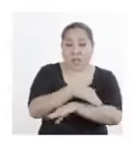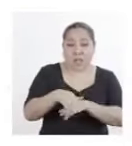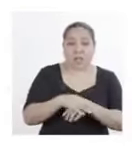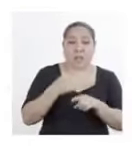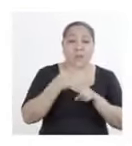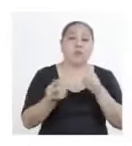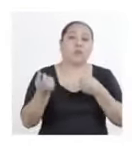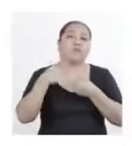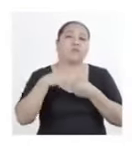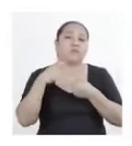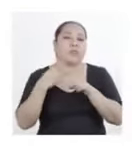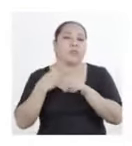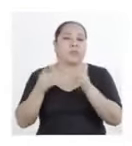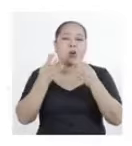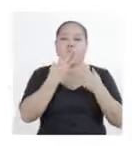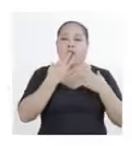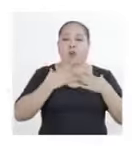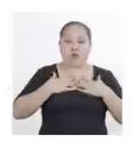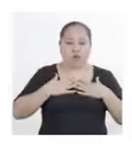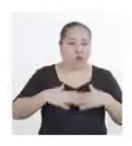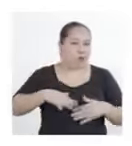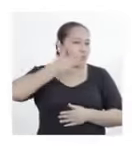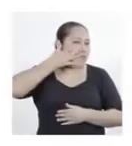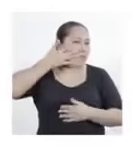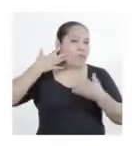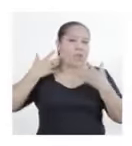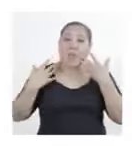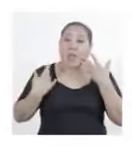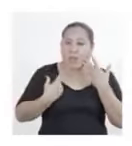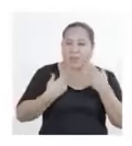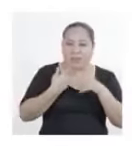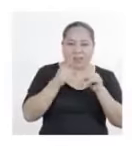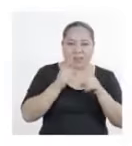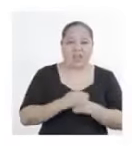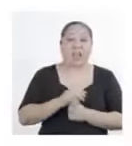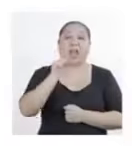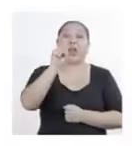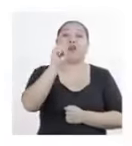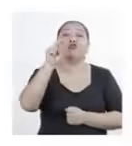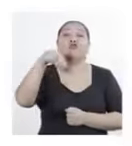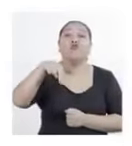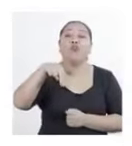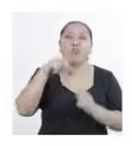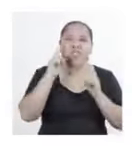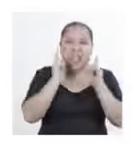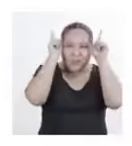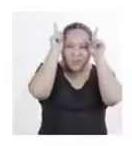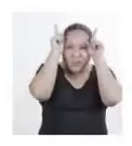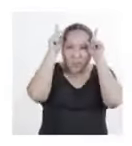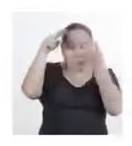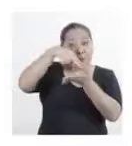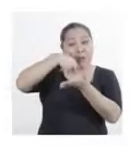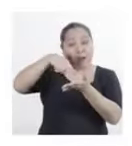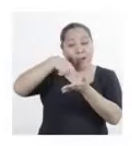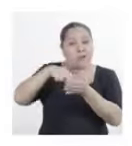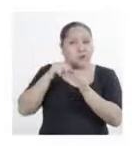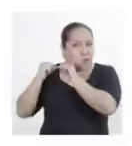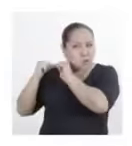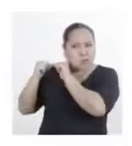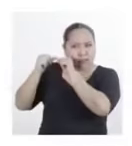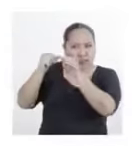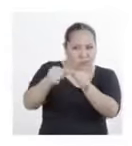callejera pero sus integrantes tienen distintos colores y tonos de piel Es una escena del Son de los Diablos una danza que pervive hasta